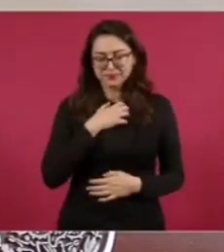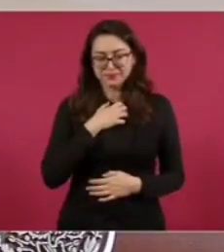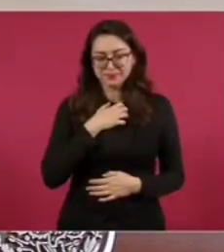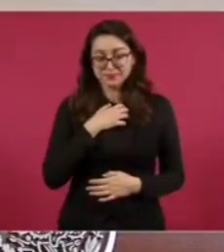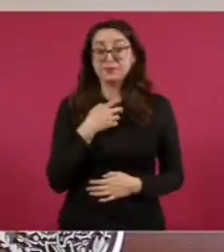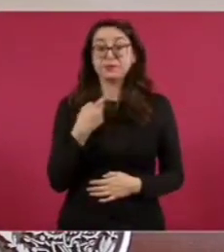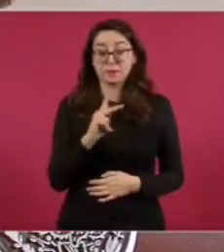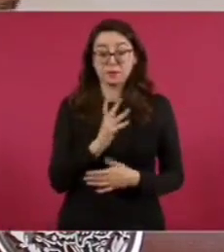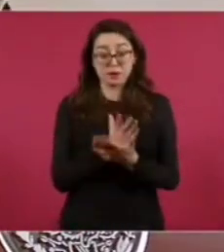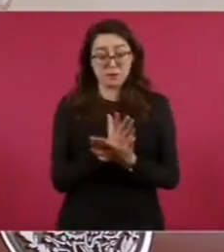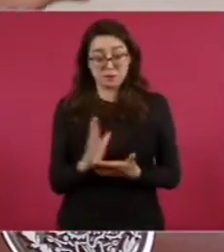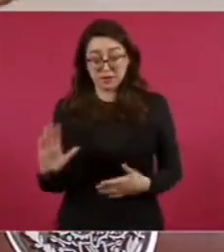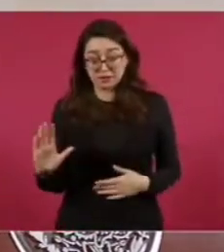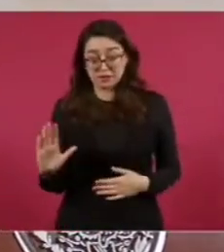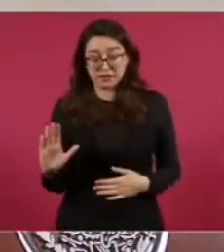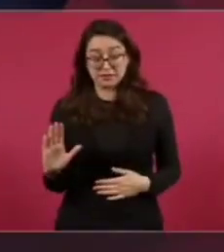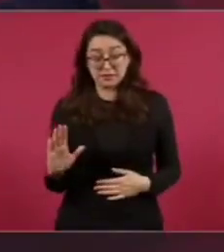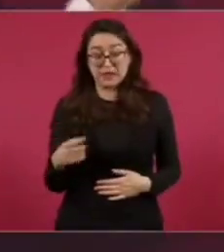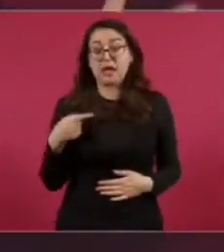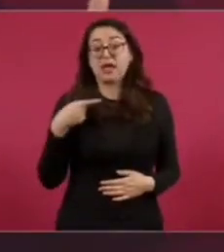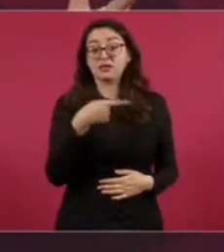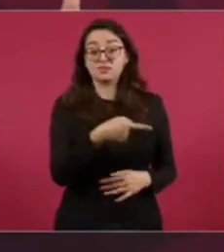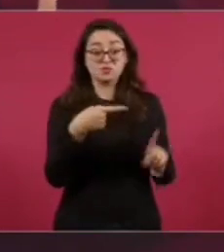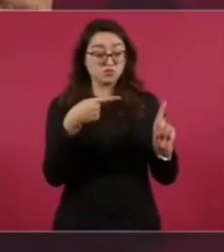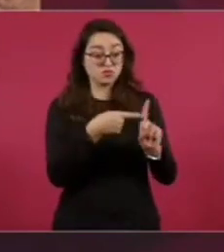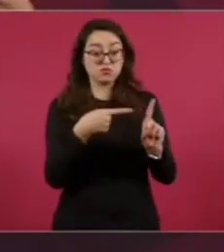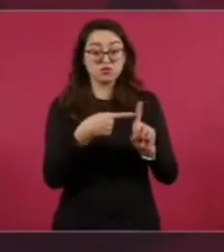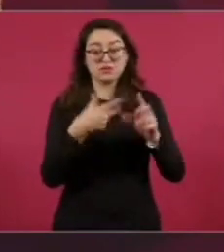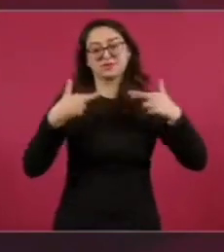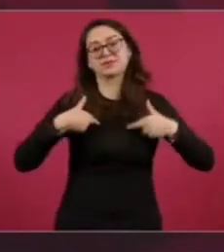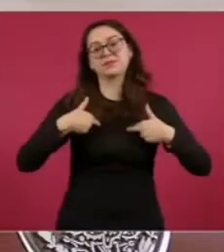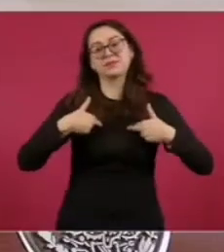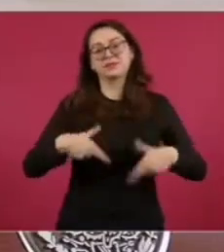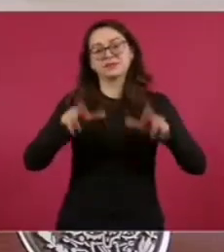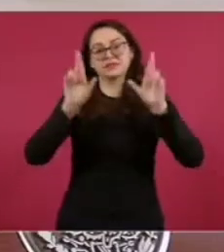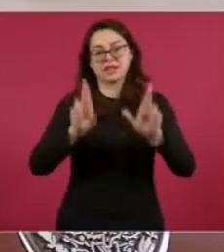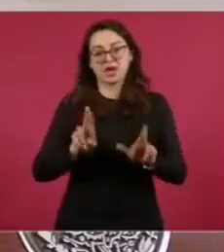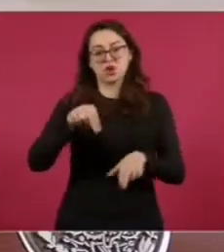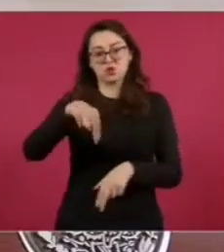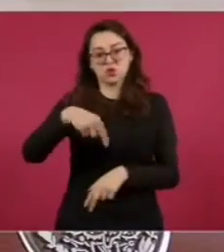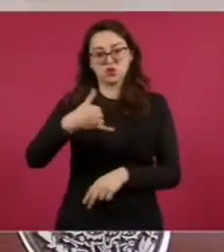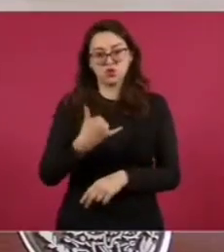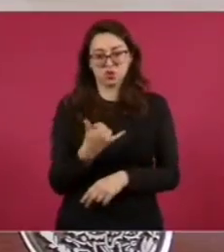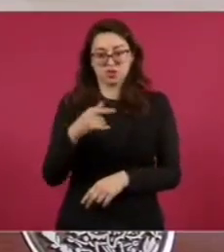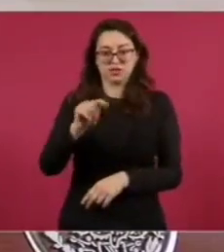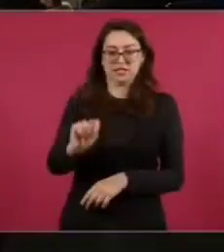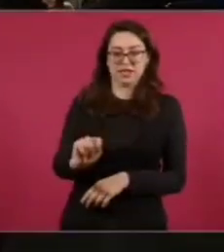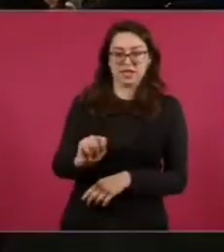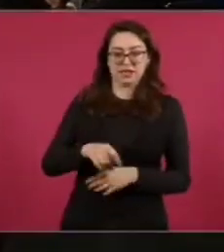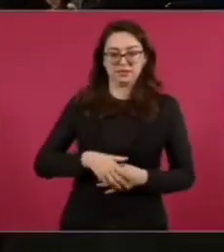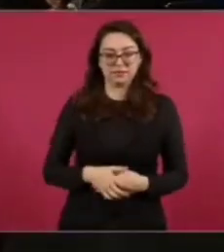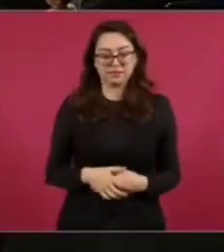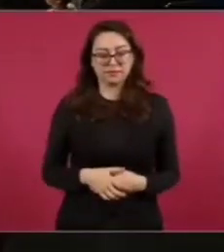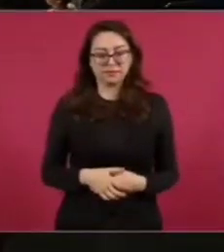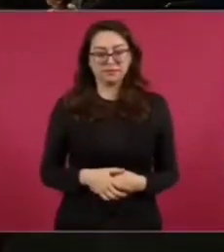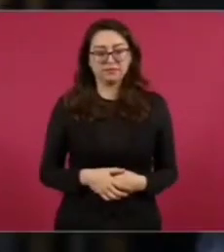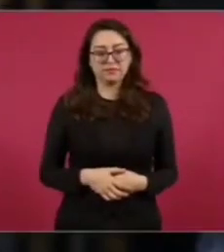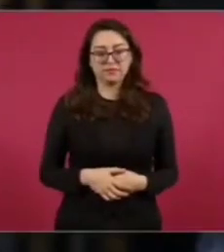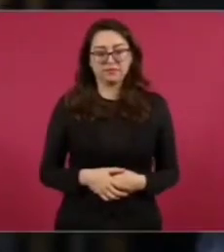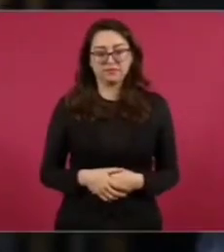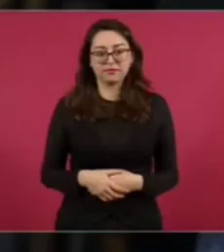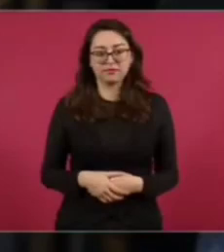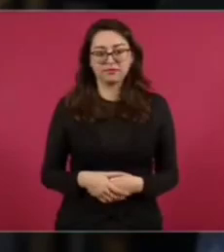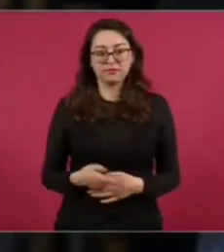Pero además es la representante del New York Times. Pero es que podría ser para cualquiera de nosotros,